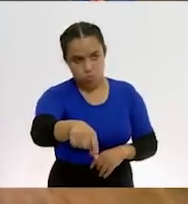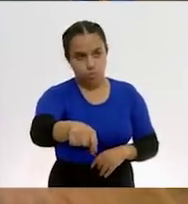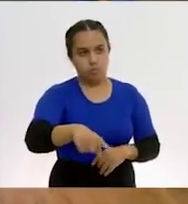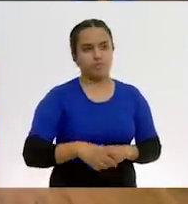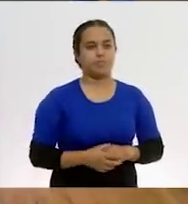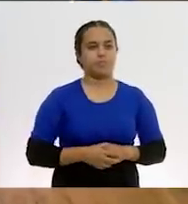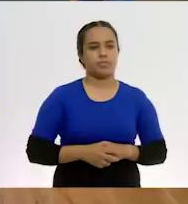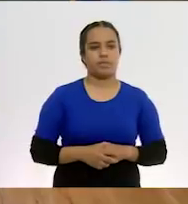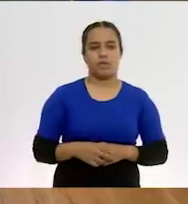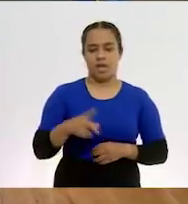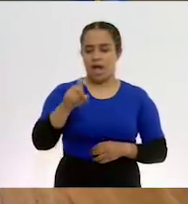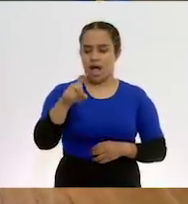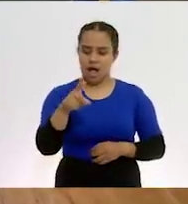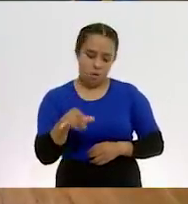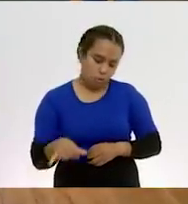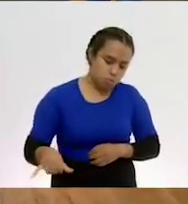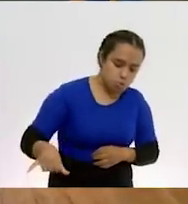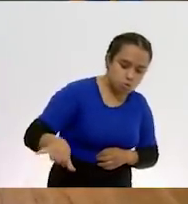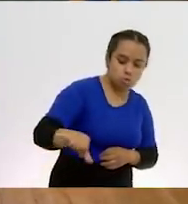Y vamos a regarlas.